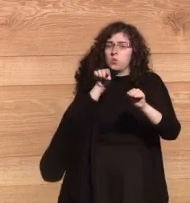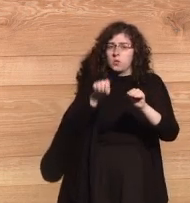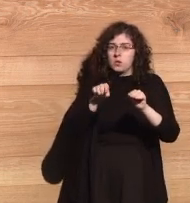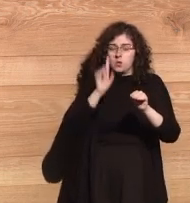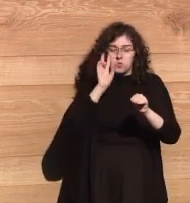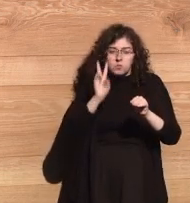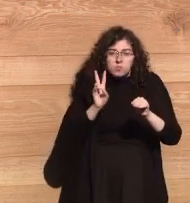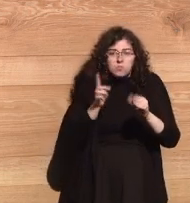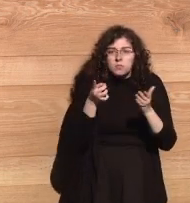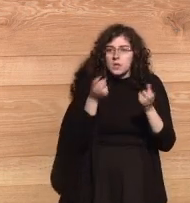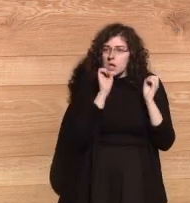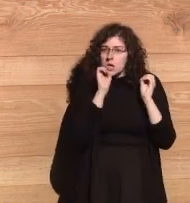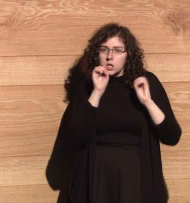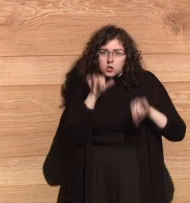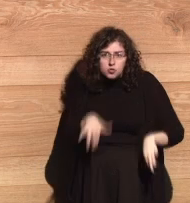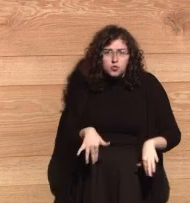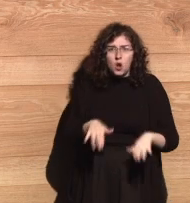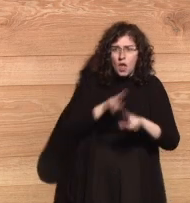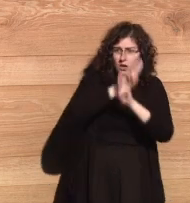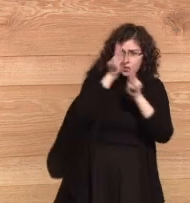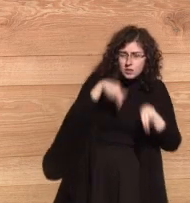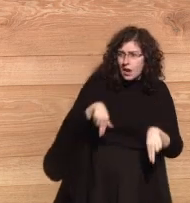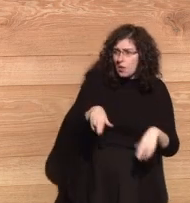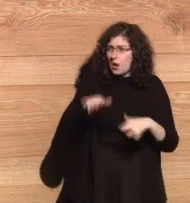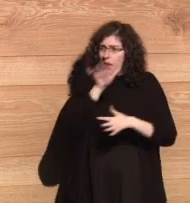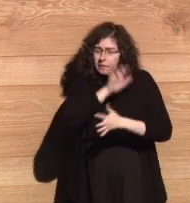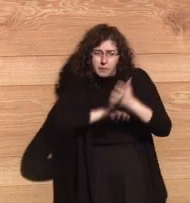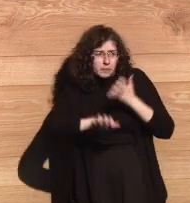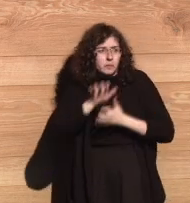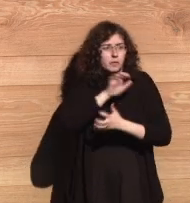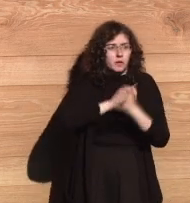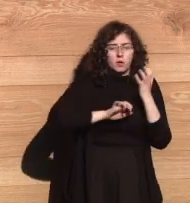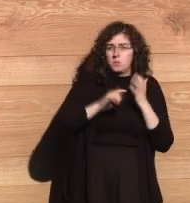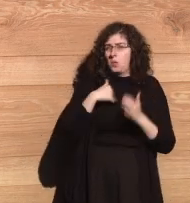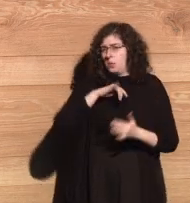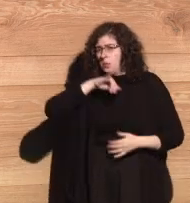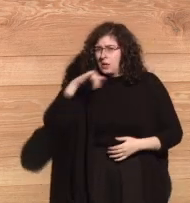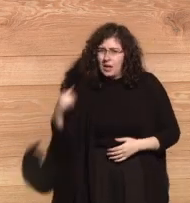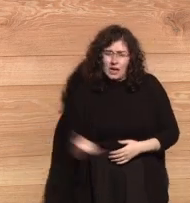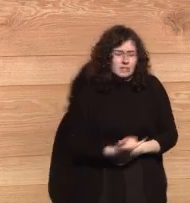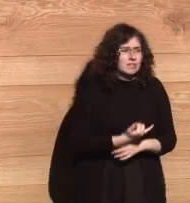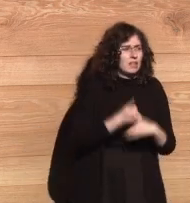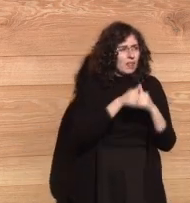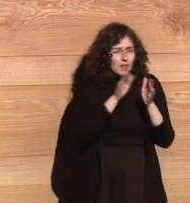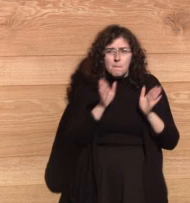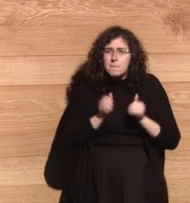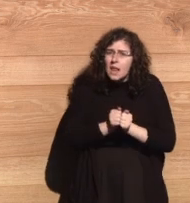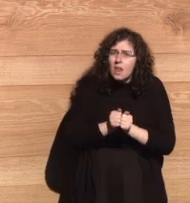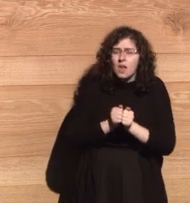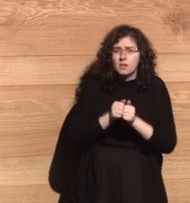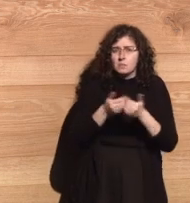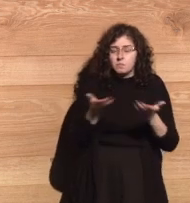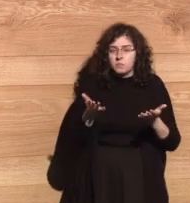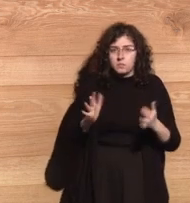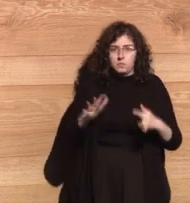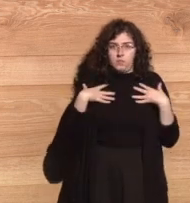pues en grandes historias internacionales, un lío, un desgaste, una pelea, un no sé qué.